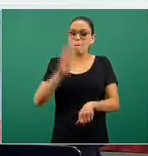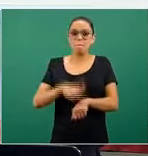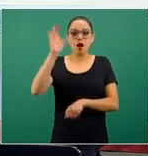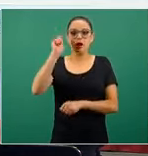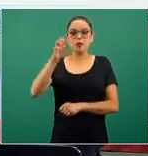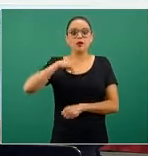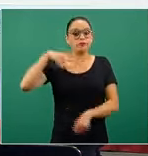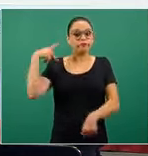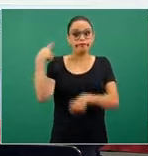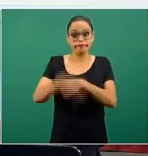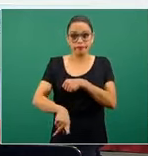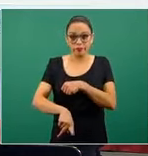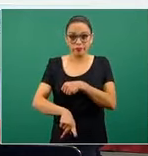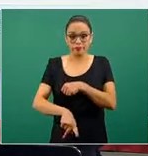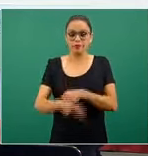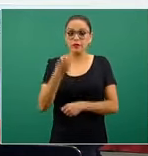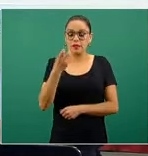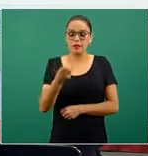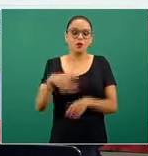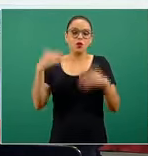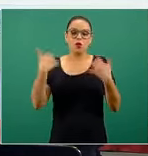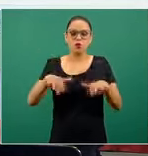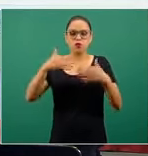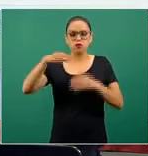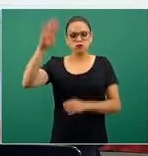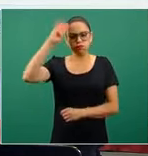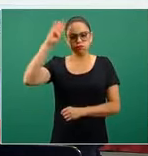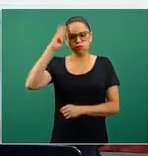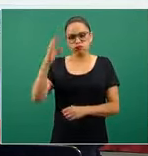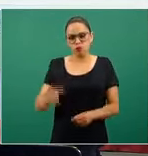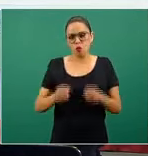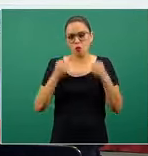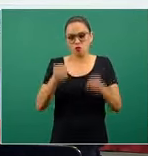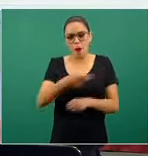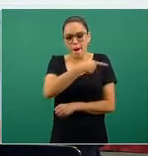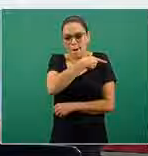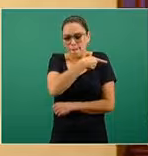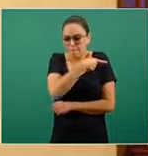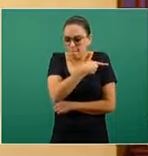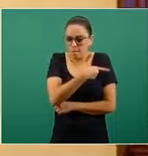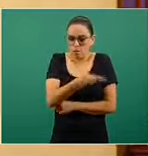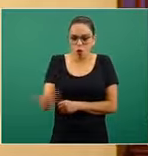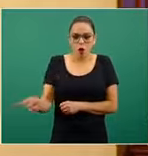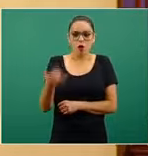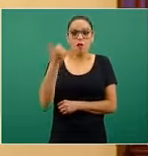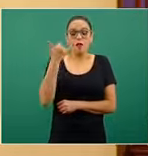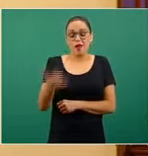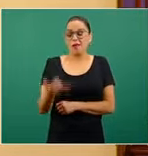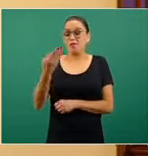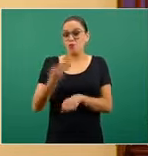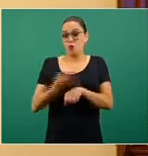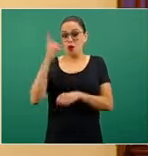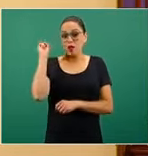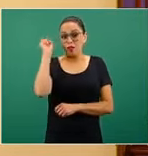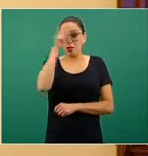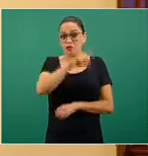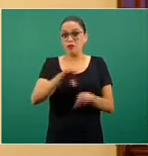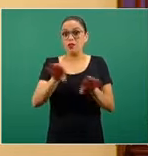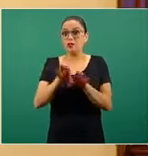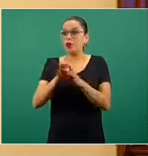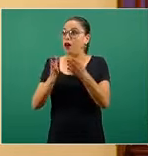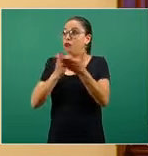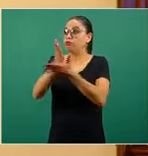vacuna, a los que se encuentran en pobreza extrema y a los que están también en poblaciones de difícil acceso, sobre todo de